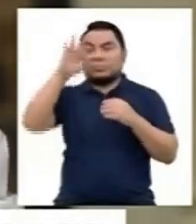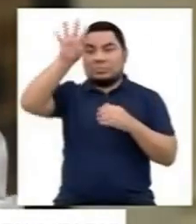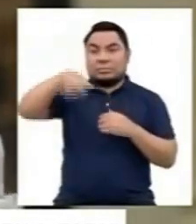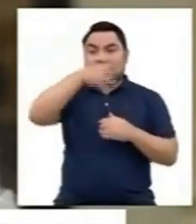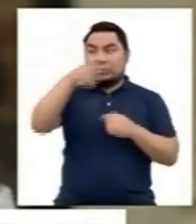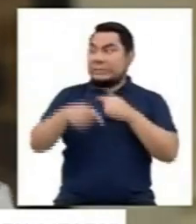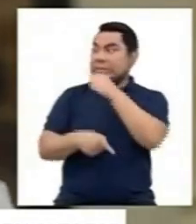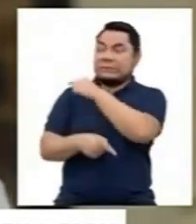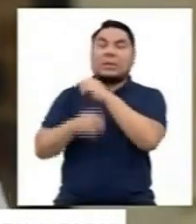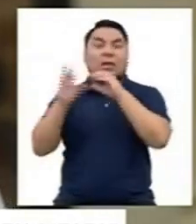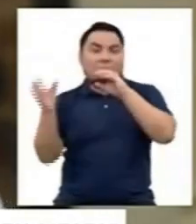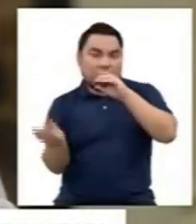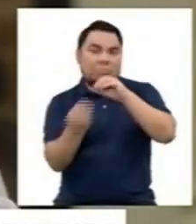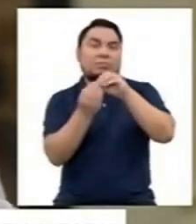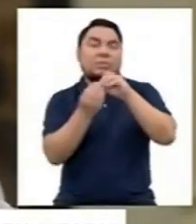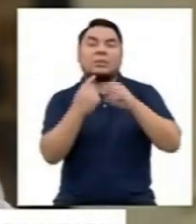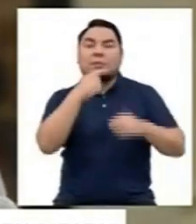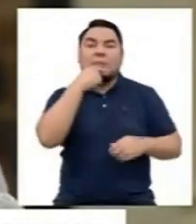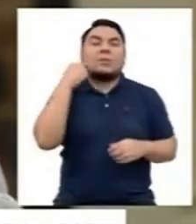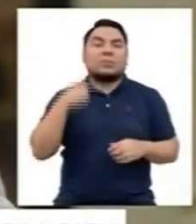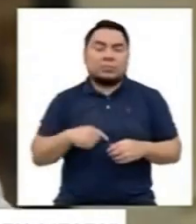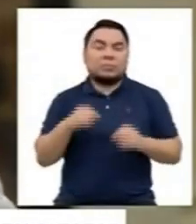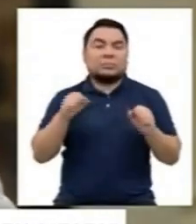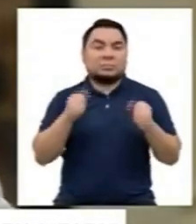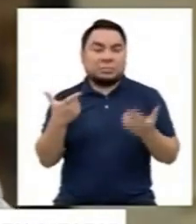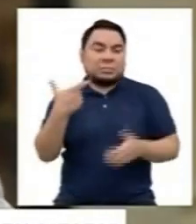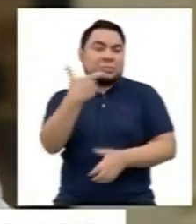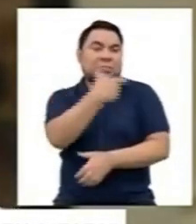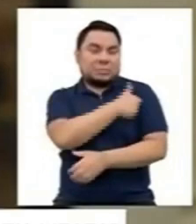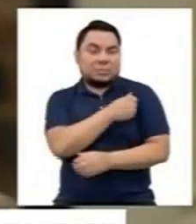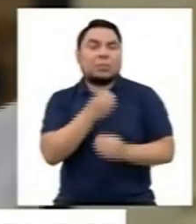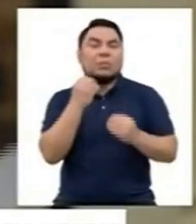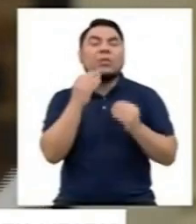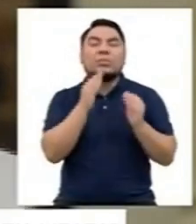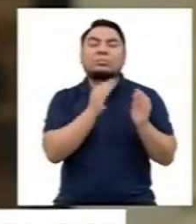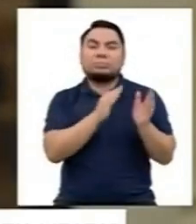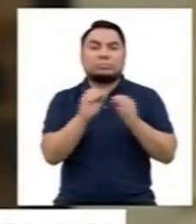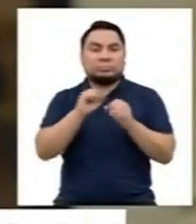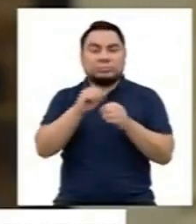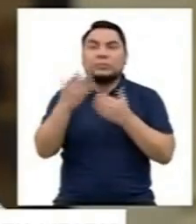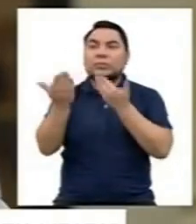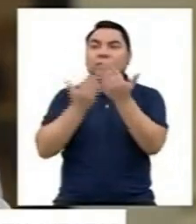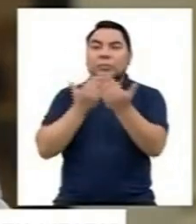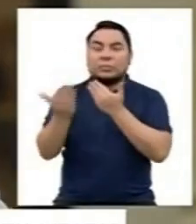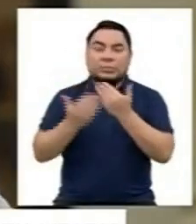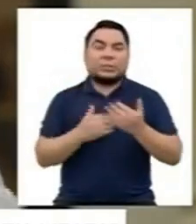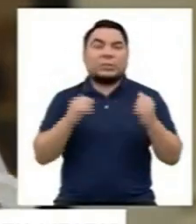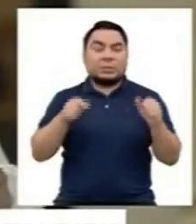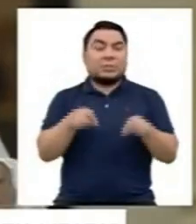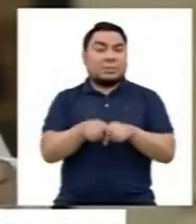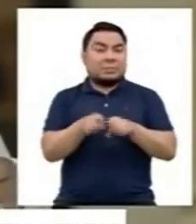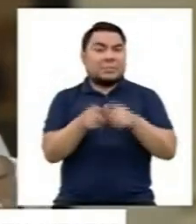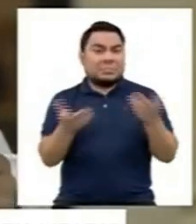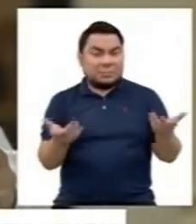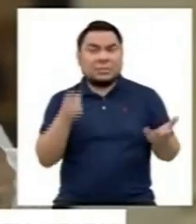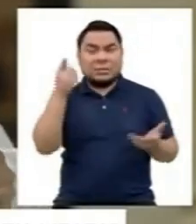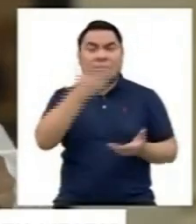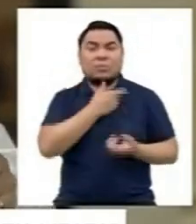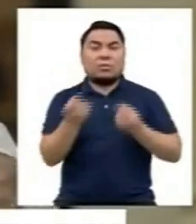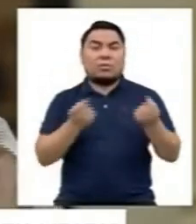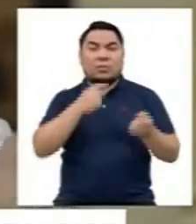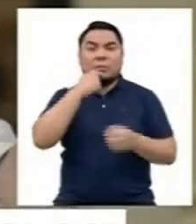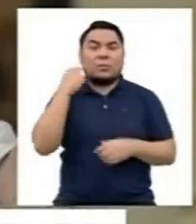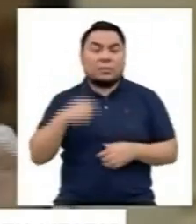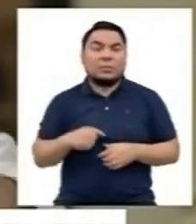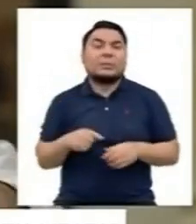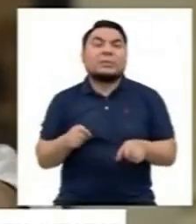dos informes. Y tercero, hemos visto la cantidad de robos de las pruebas clínicas. Es por eso que nuestra propuesta es de que se ejecute con la información